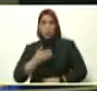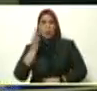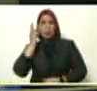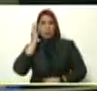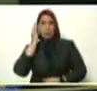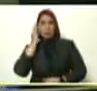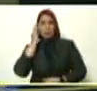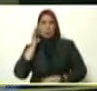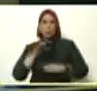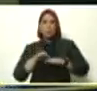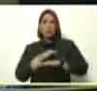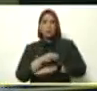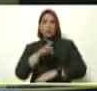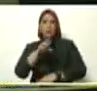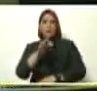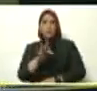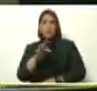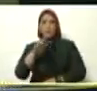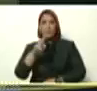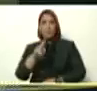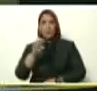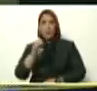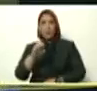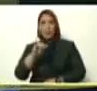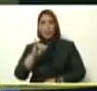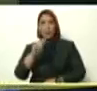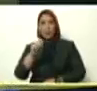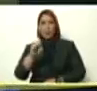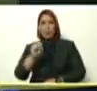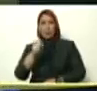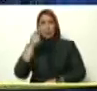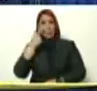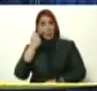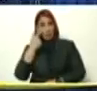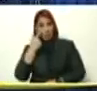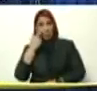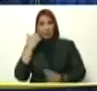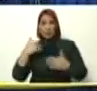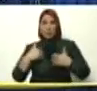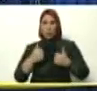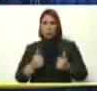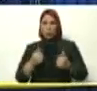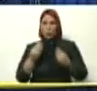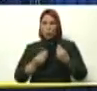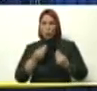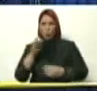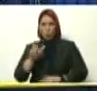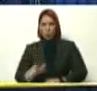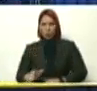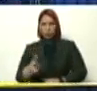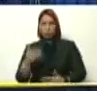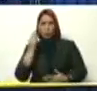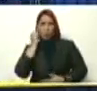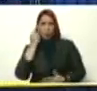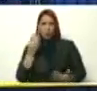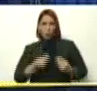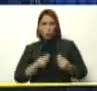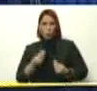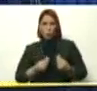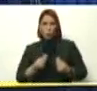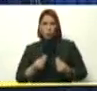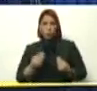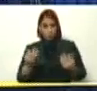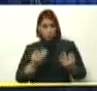municipio Freites. Hay que estar pendiente de su salud. ¿Cómo está ella? ¿Qué se sabe? ¿Sí?